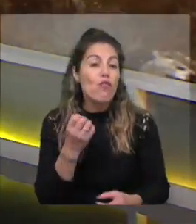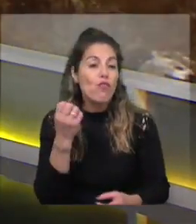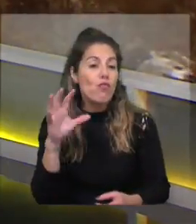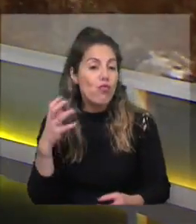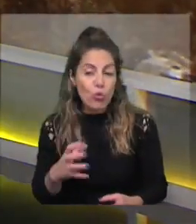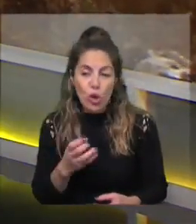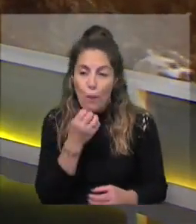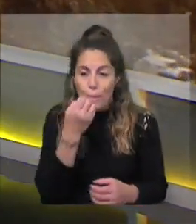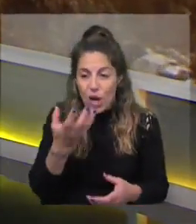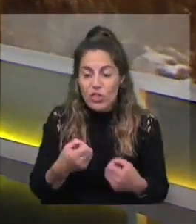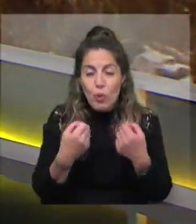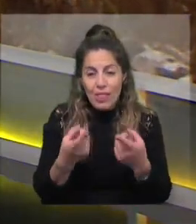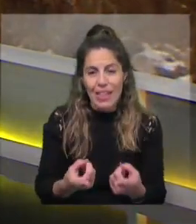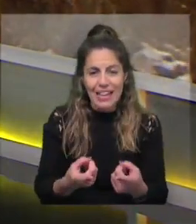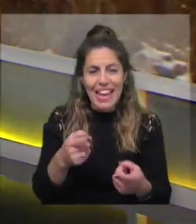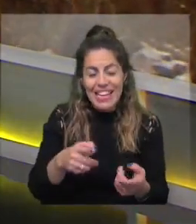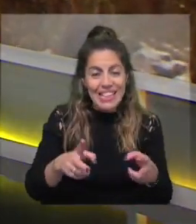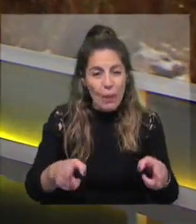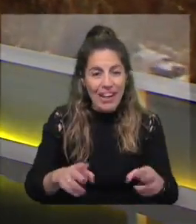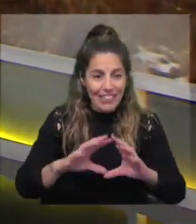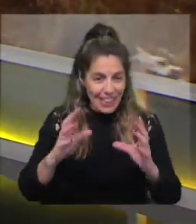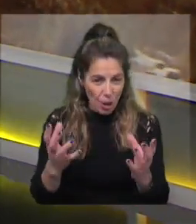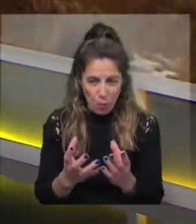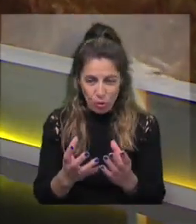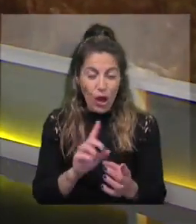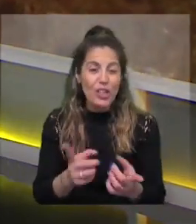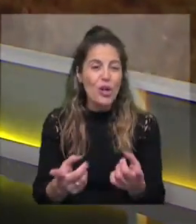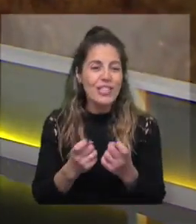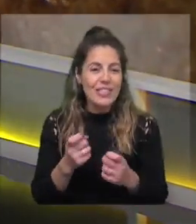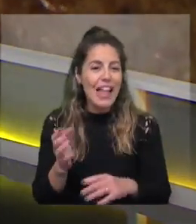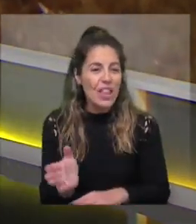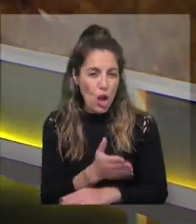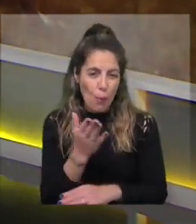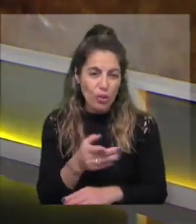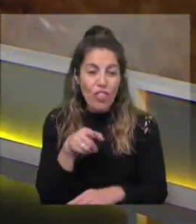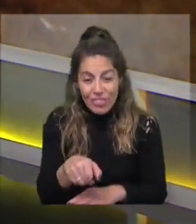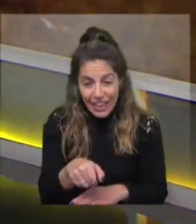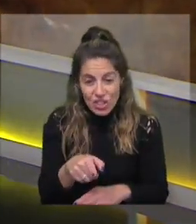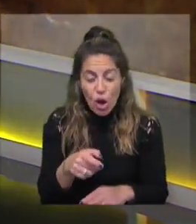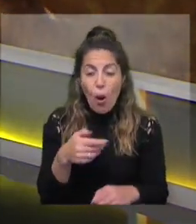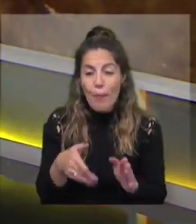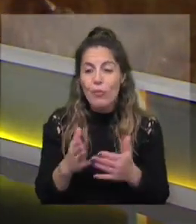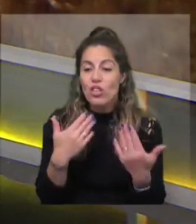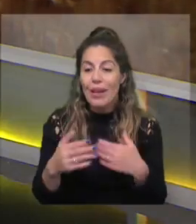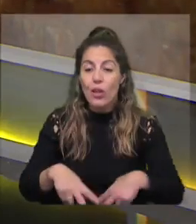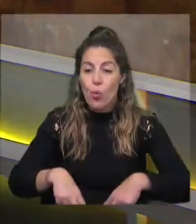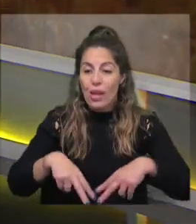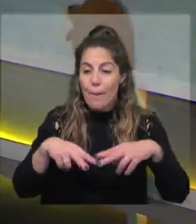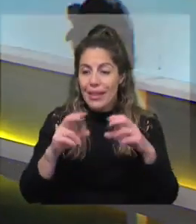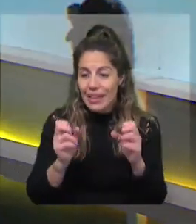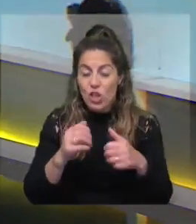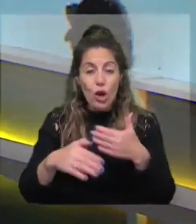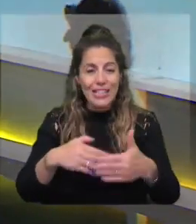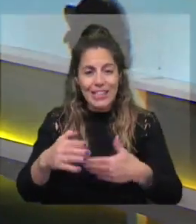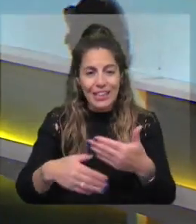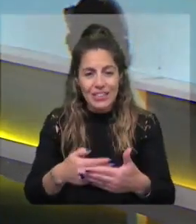que mejor se pueden dar en esta parte del mundo sin necesidad de estos productos. De eso vamos a estar hablando, de una investigación que se